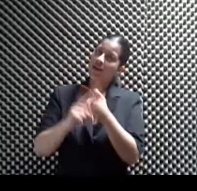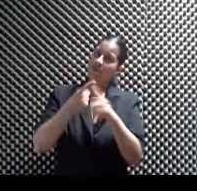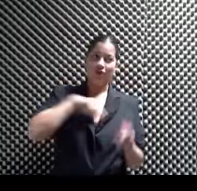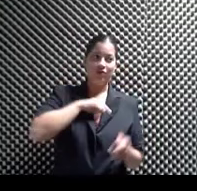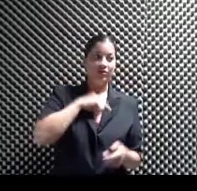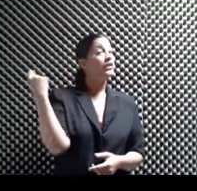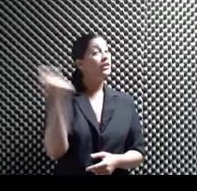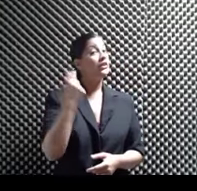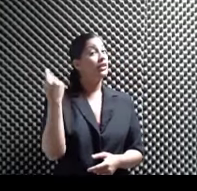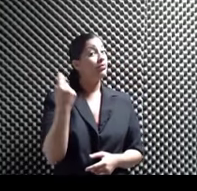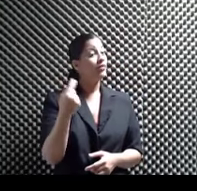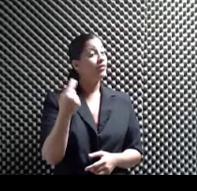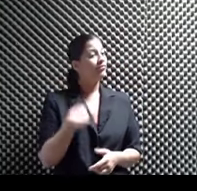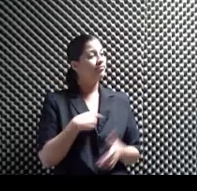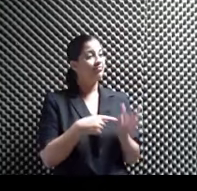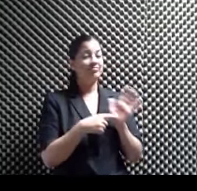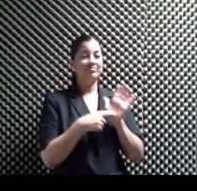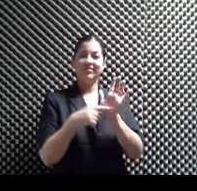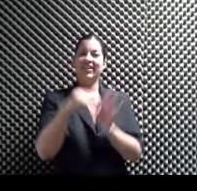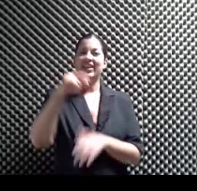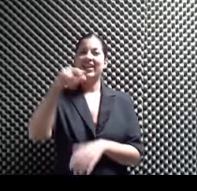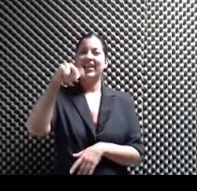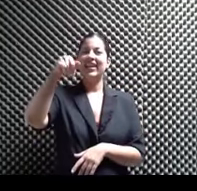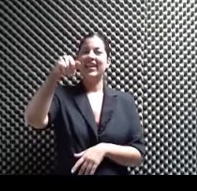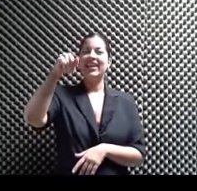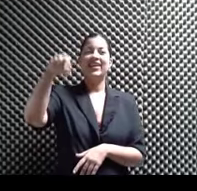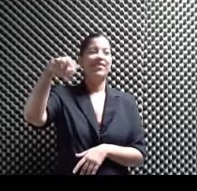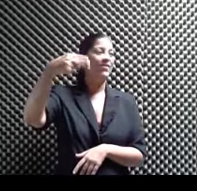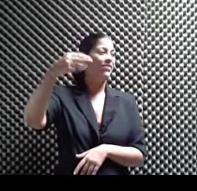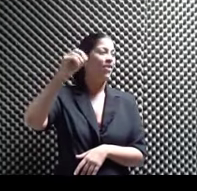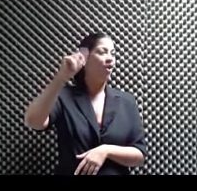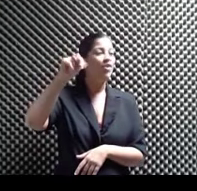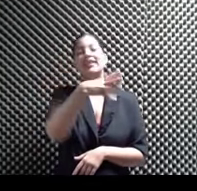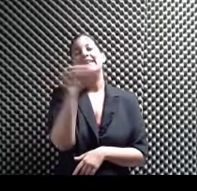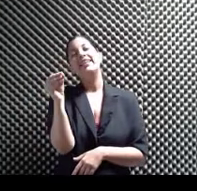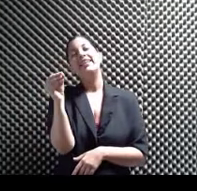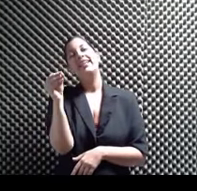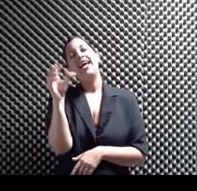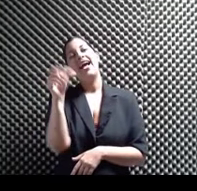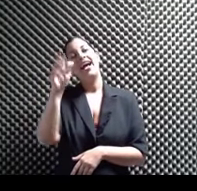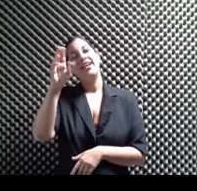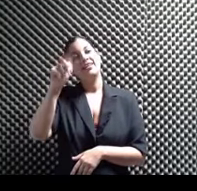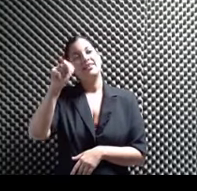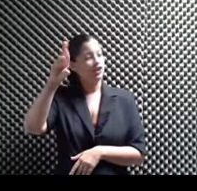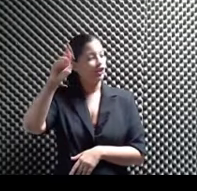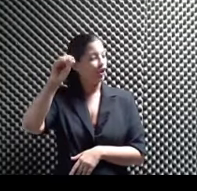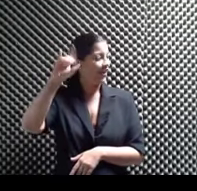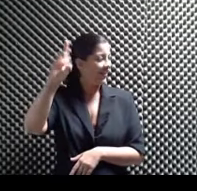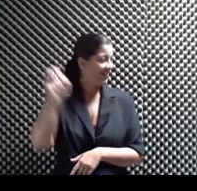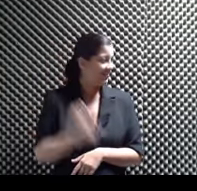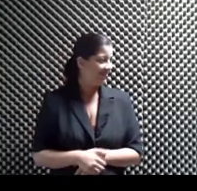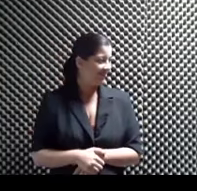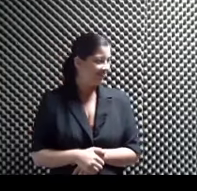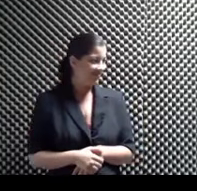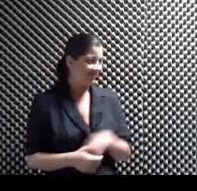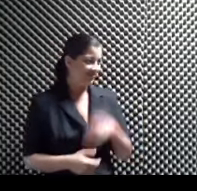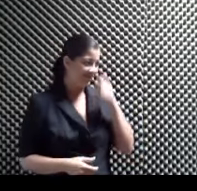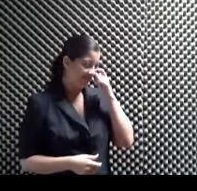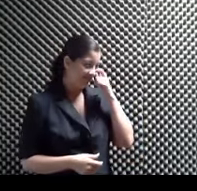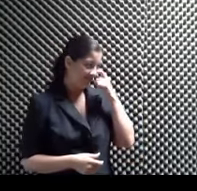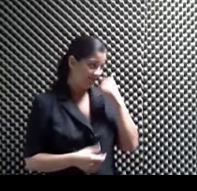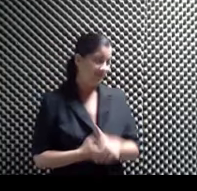Las que nos tienen aquí Con nuestros iPhone Y nuestros androides Gracias Gracias a ellos Mis androides Ay mira Qué